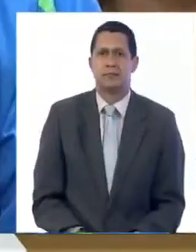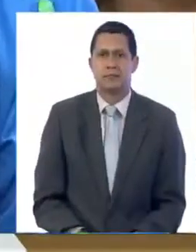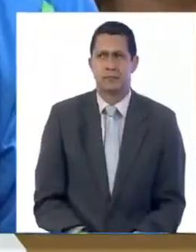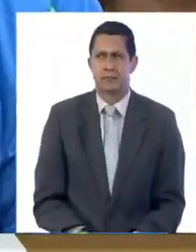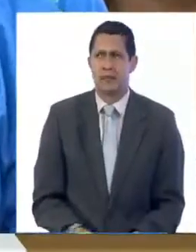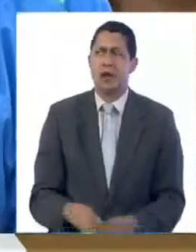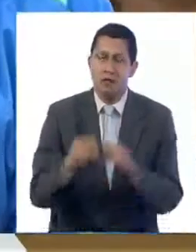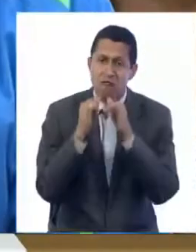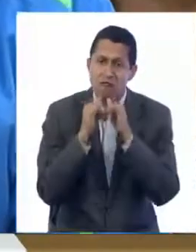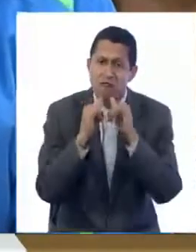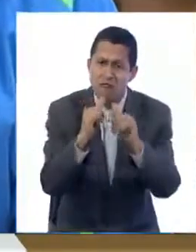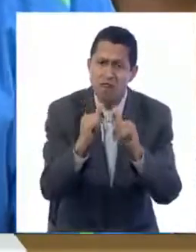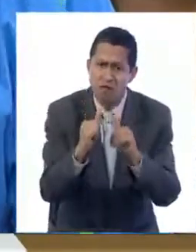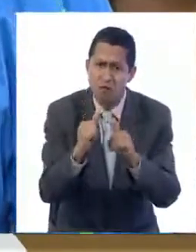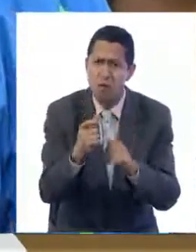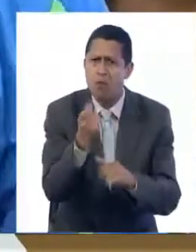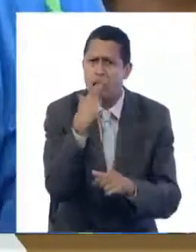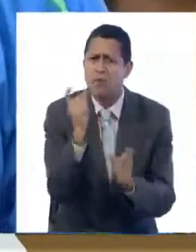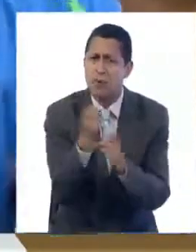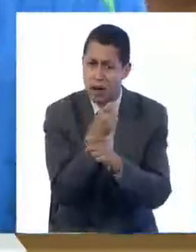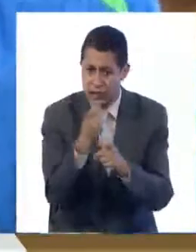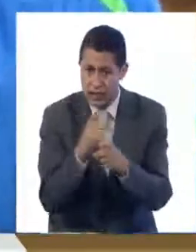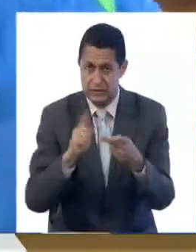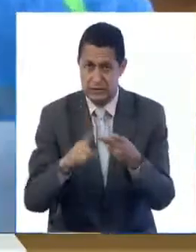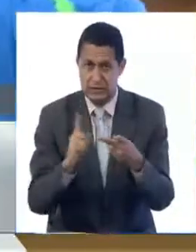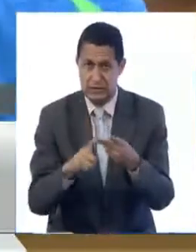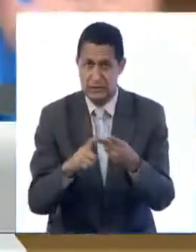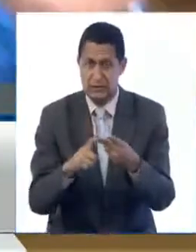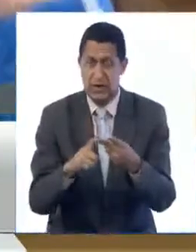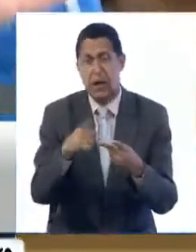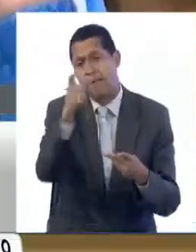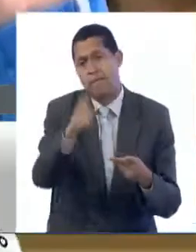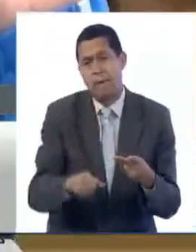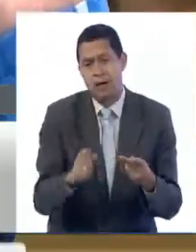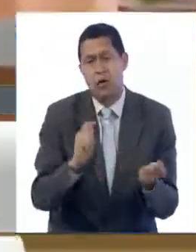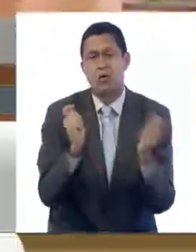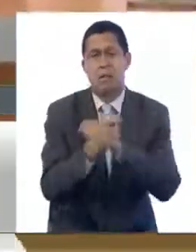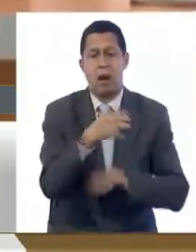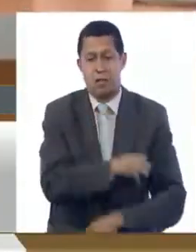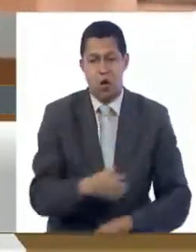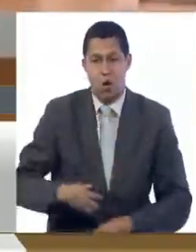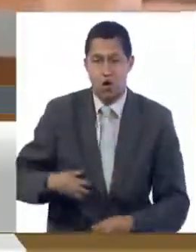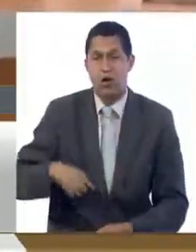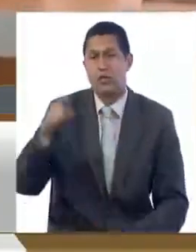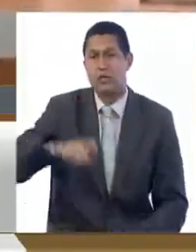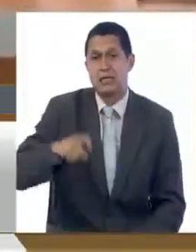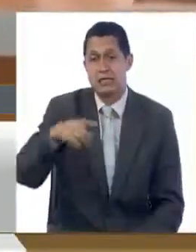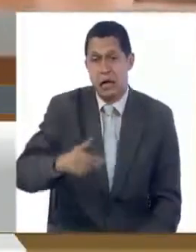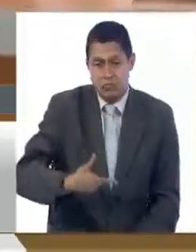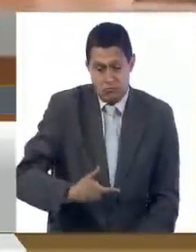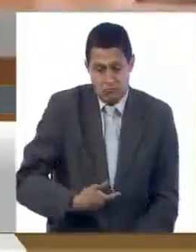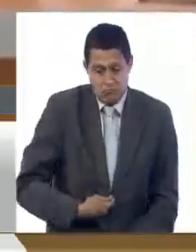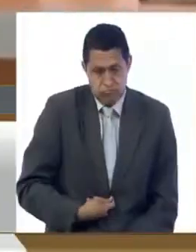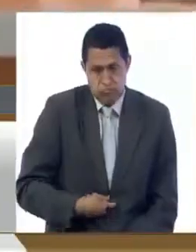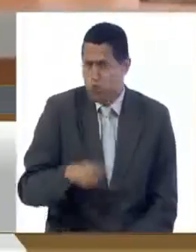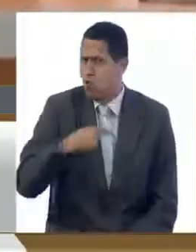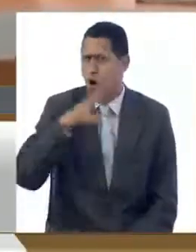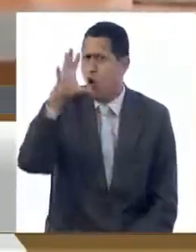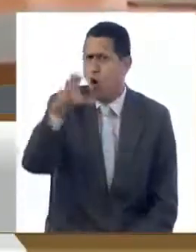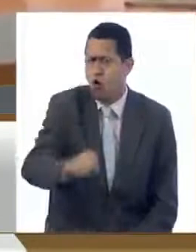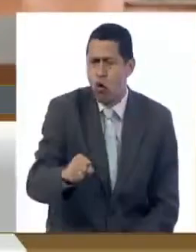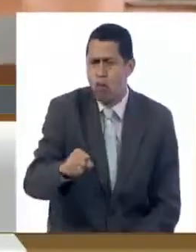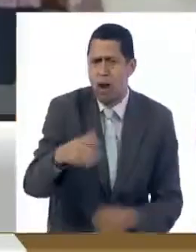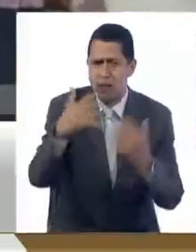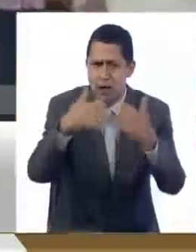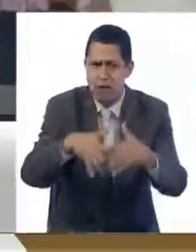López anunció que el tratamiento oncológico, tratamiento para pacientes trasplantados y que requieren insulina, ya no serán adquiridos a